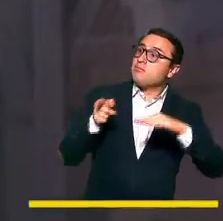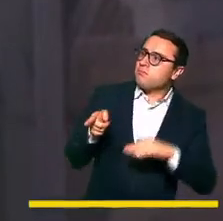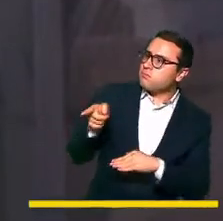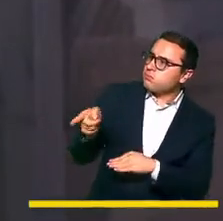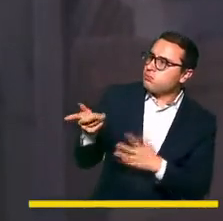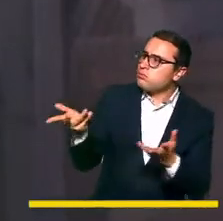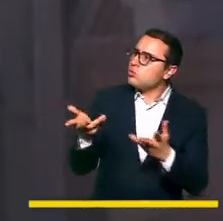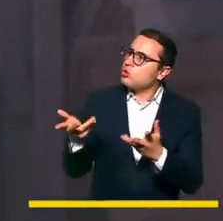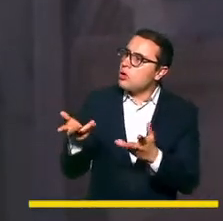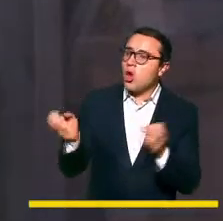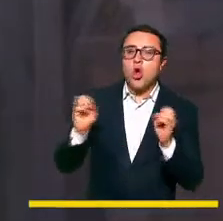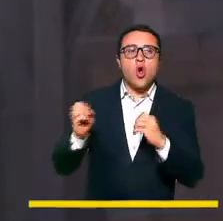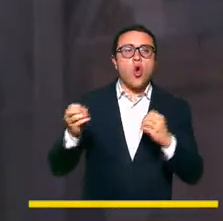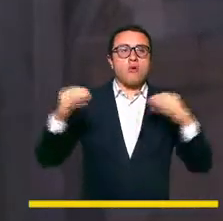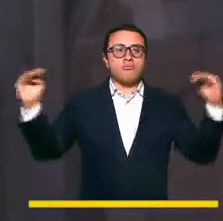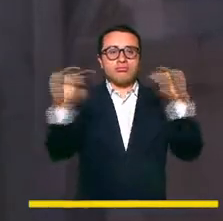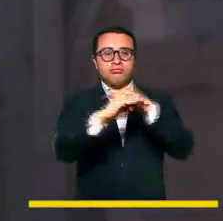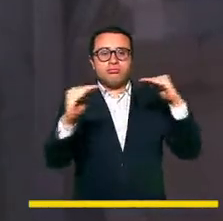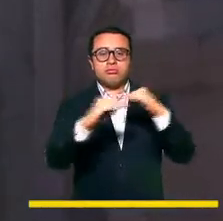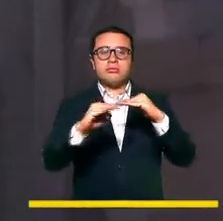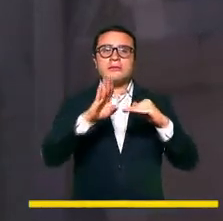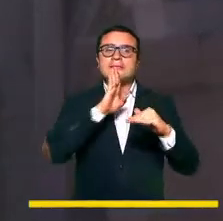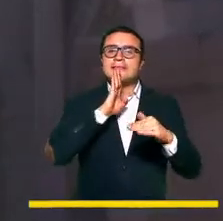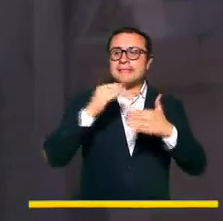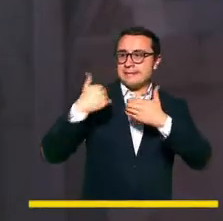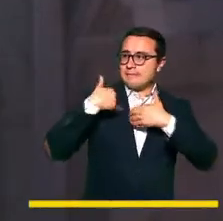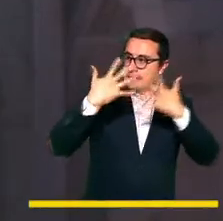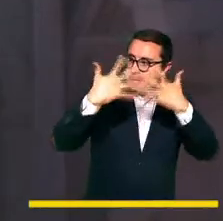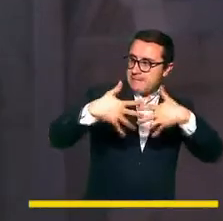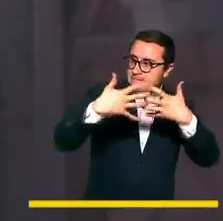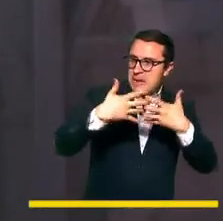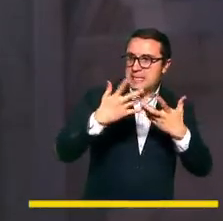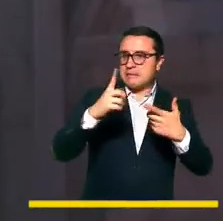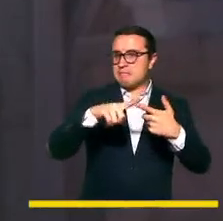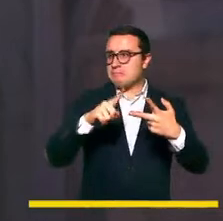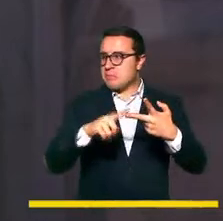ser de la empresa tal o cual, generalmente bancos,